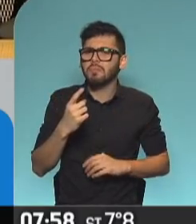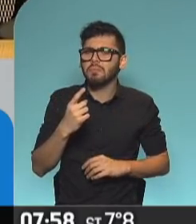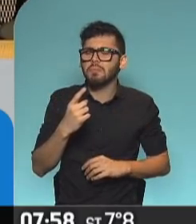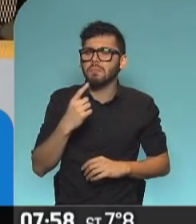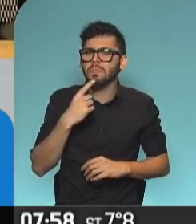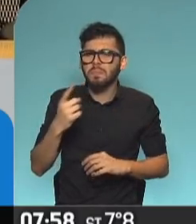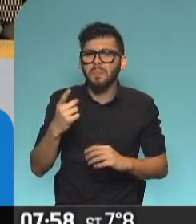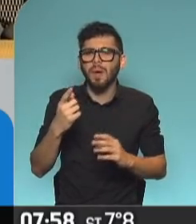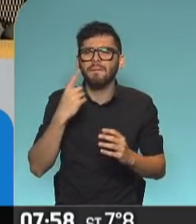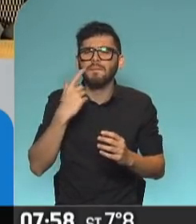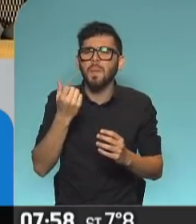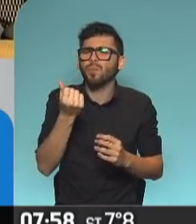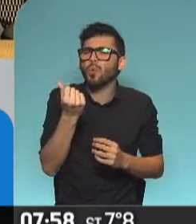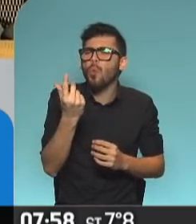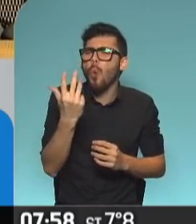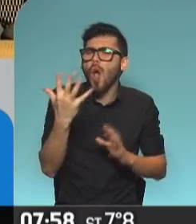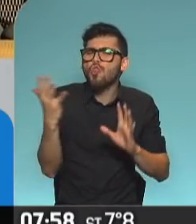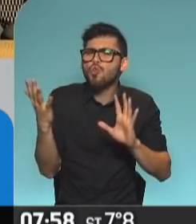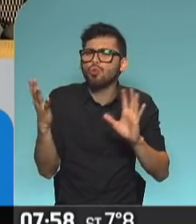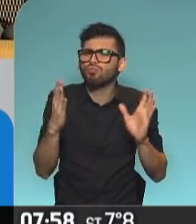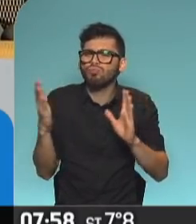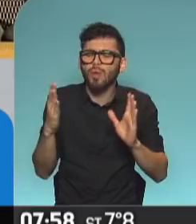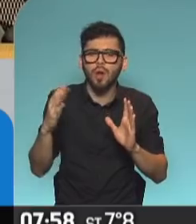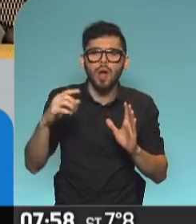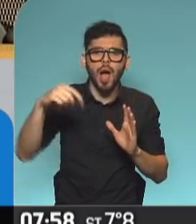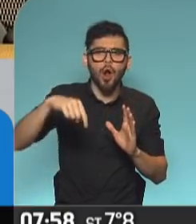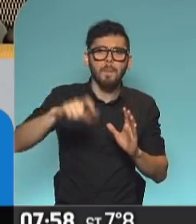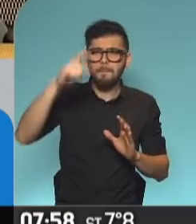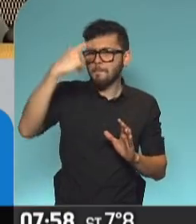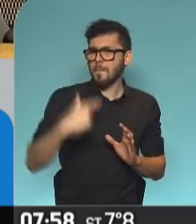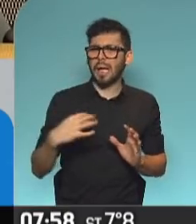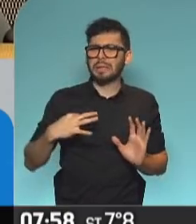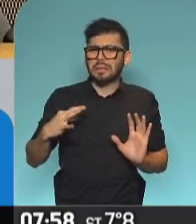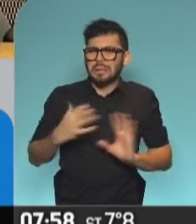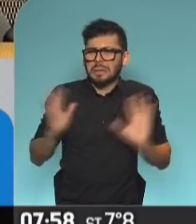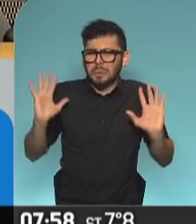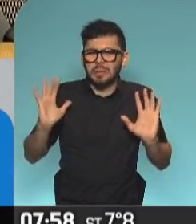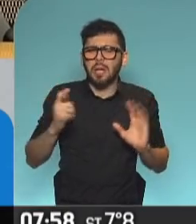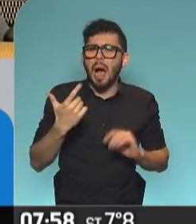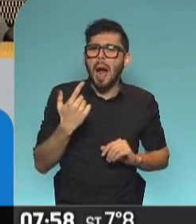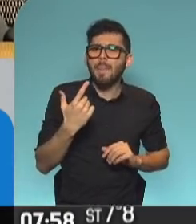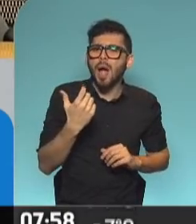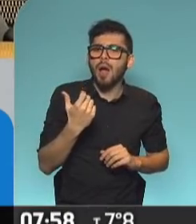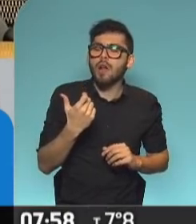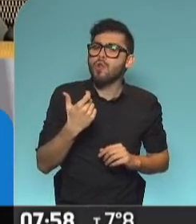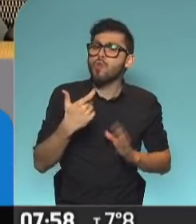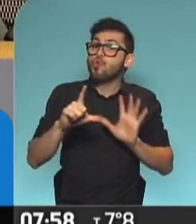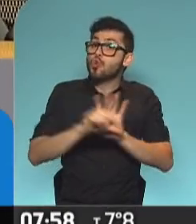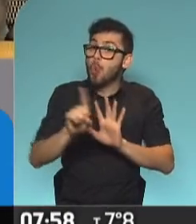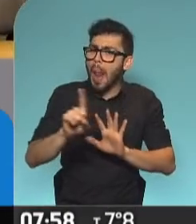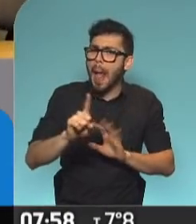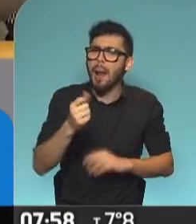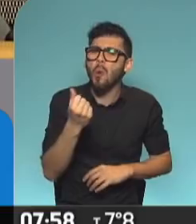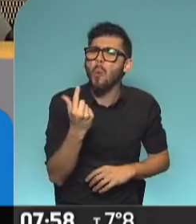estimado de cuántas armas están circulando en manos de civiles en la Argentina que no son legales. Sí, a